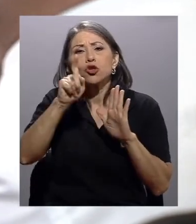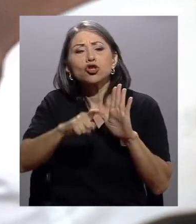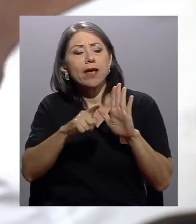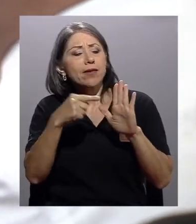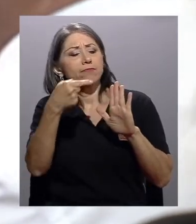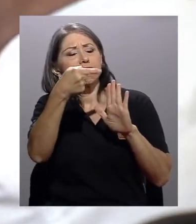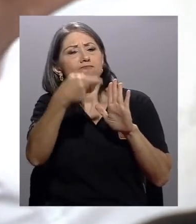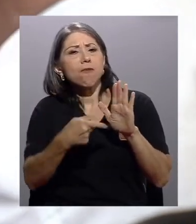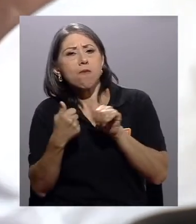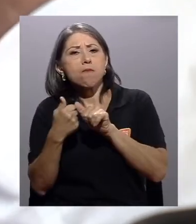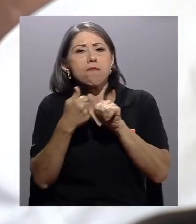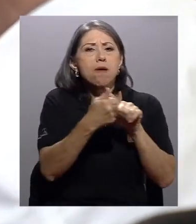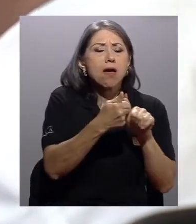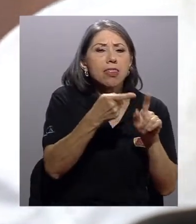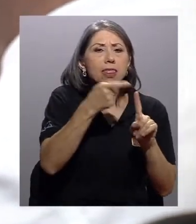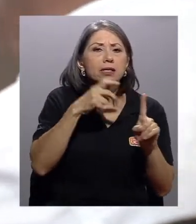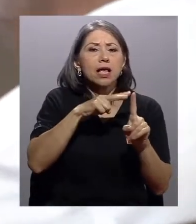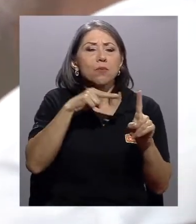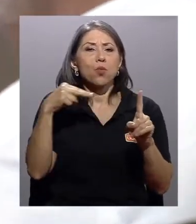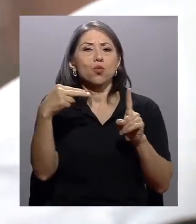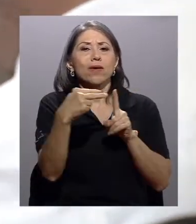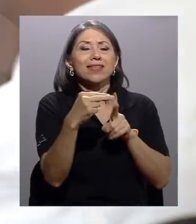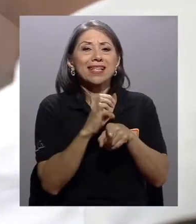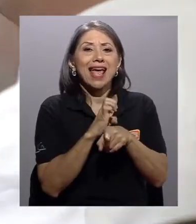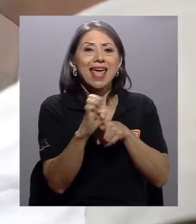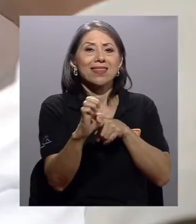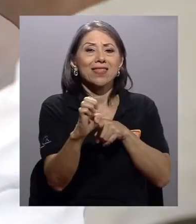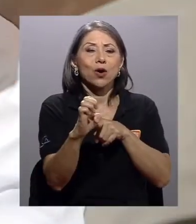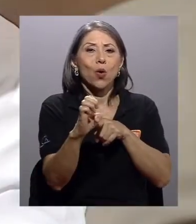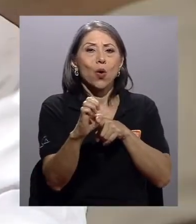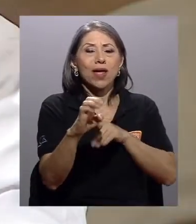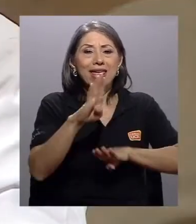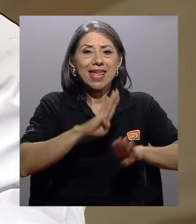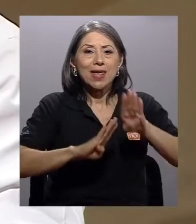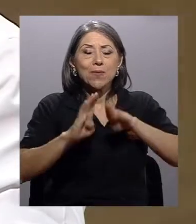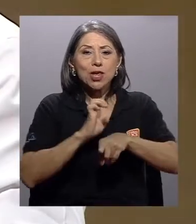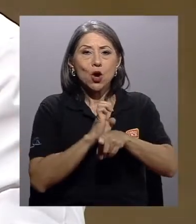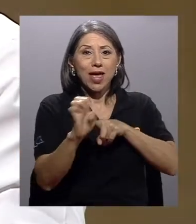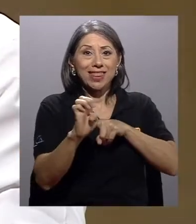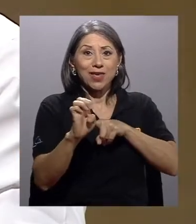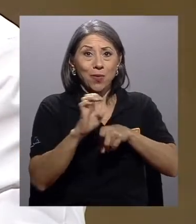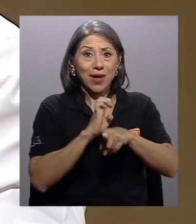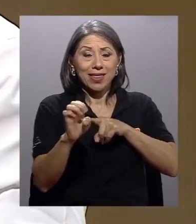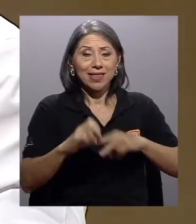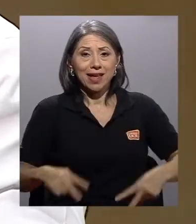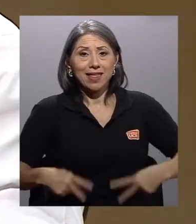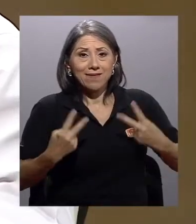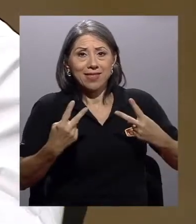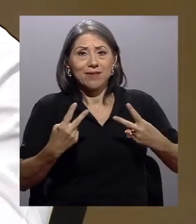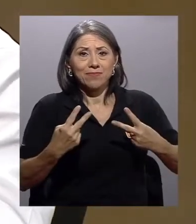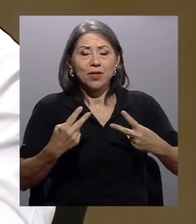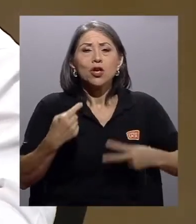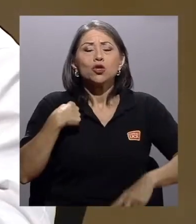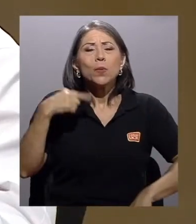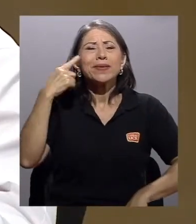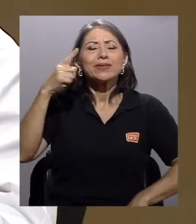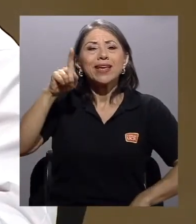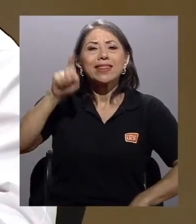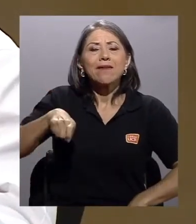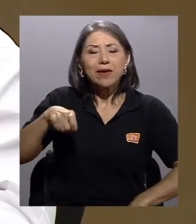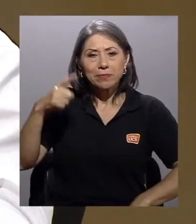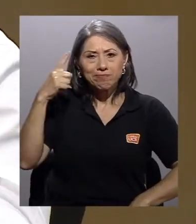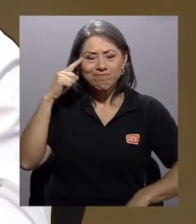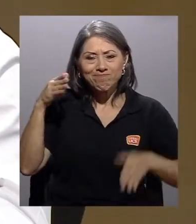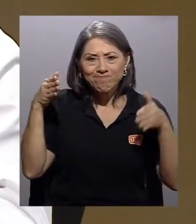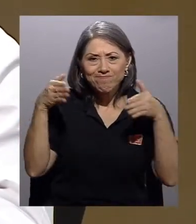punto de vista ético y bioético, a mí me parece que específicamente en la pregunta que hace Alan, debe considerarse lo